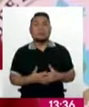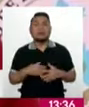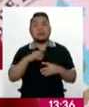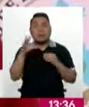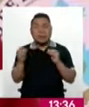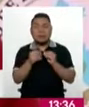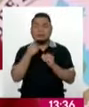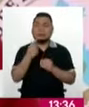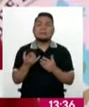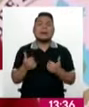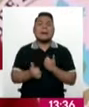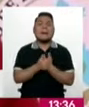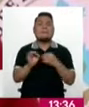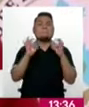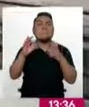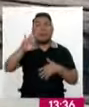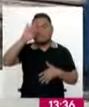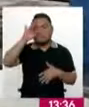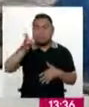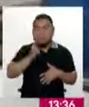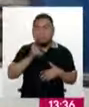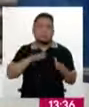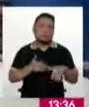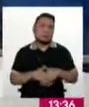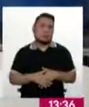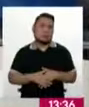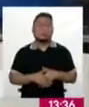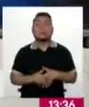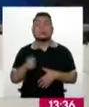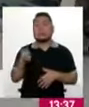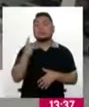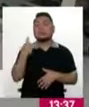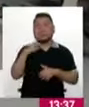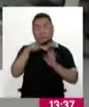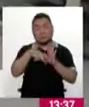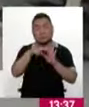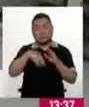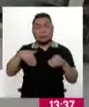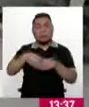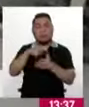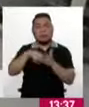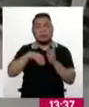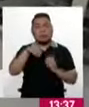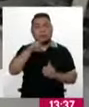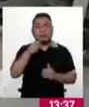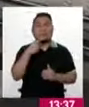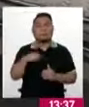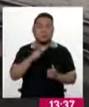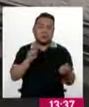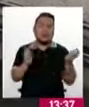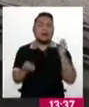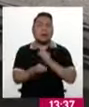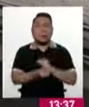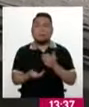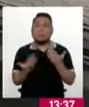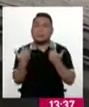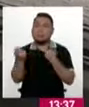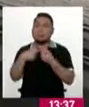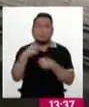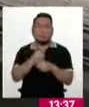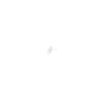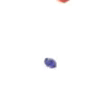esté expuesta al riesgo de enfermar y morir Espera que simplemente el reglamento del contrato car regular y que se realicen más concursos